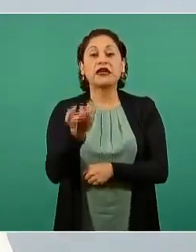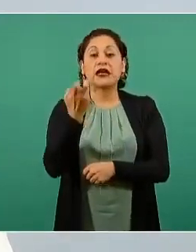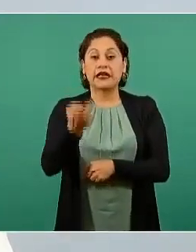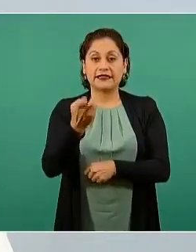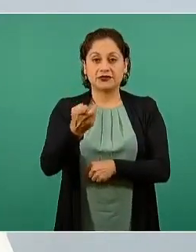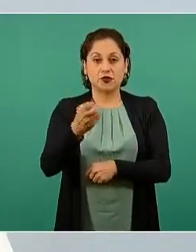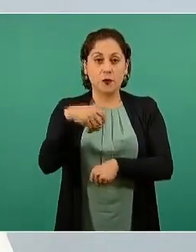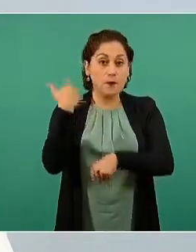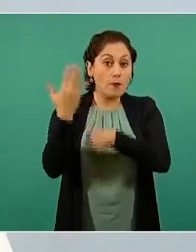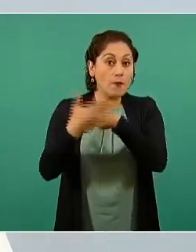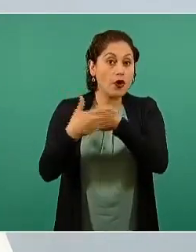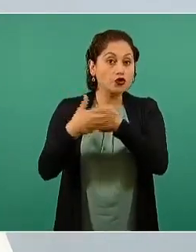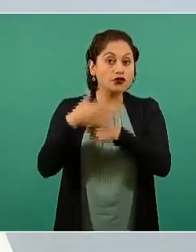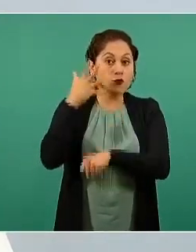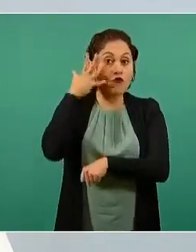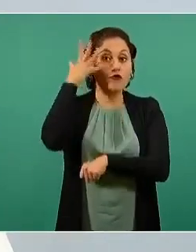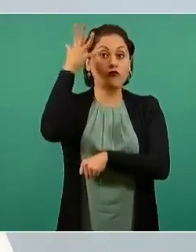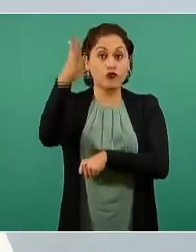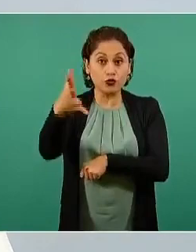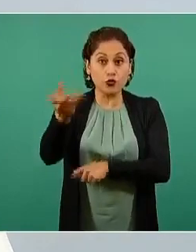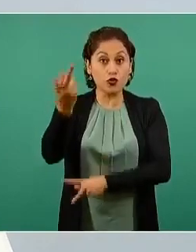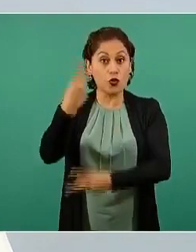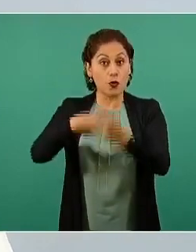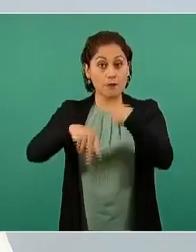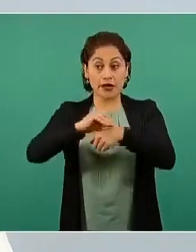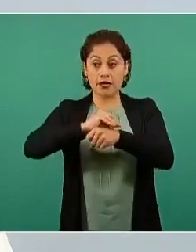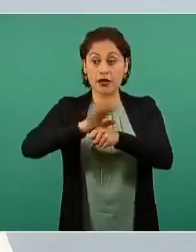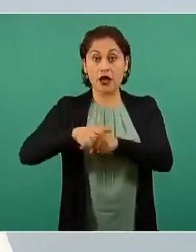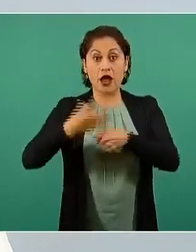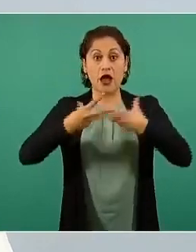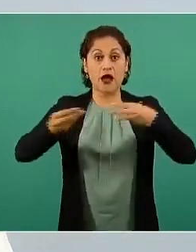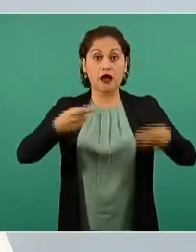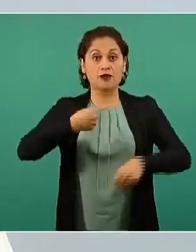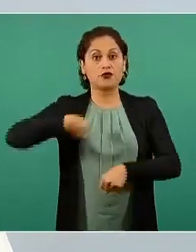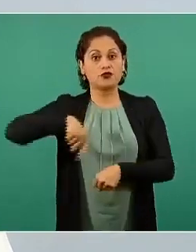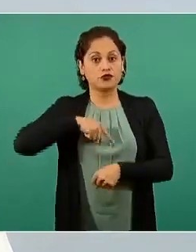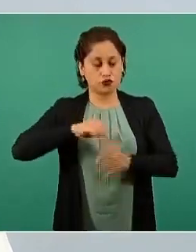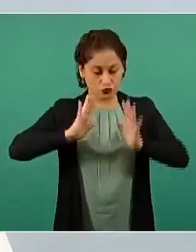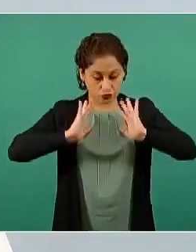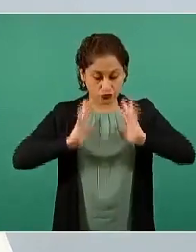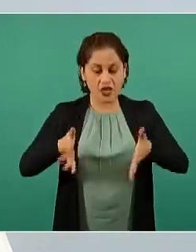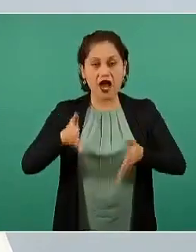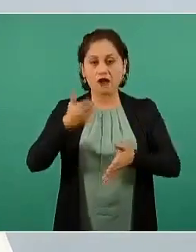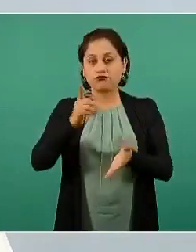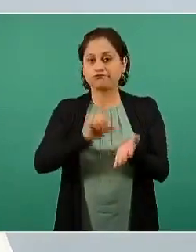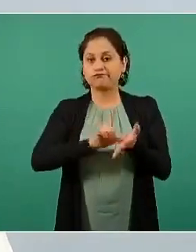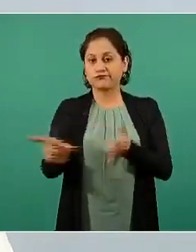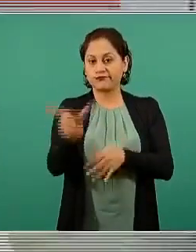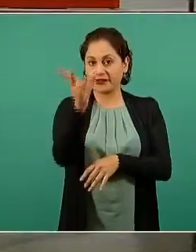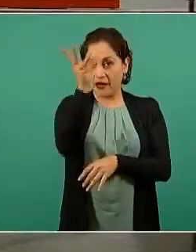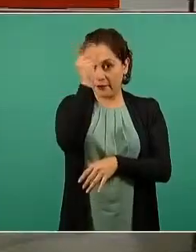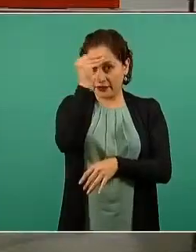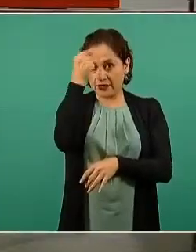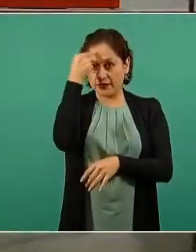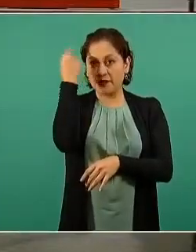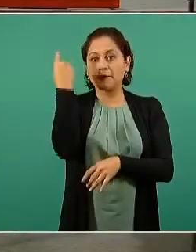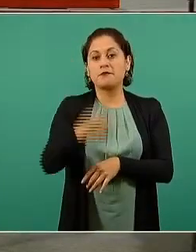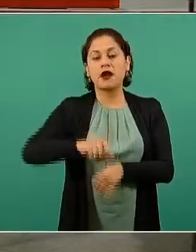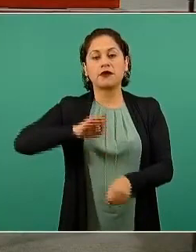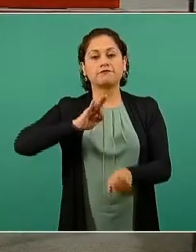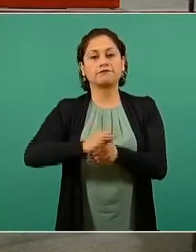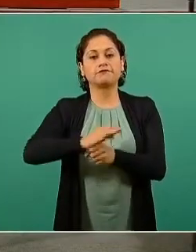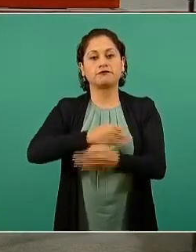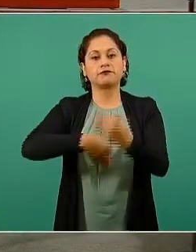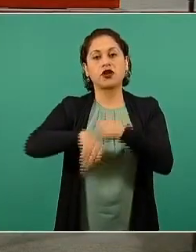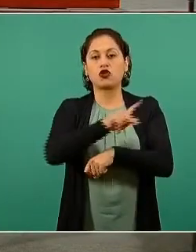una pandemia nos encuentre sin las herramientas para poder hacerle frente y cuidar la salud de todos nuestros ciudadanos y